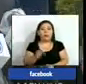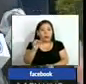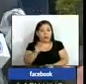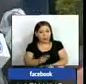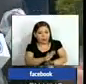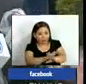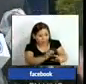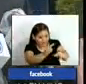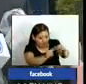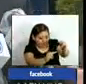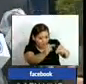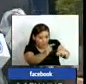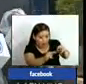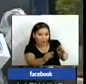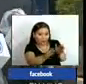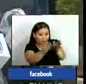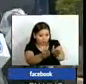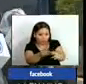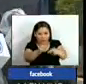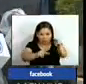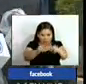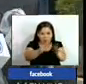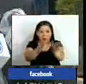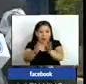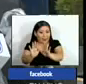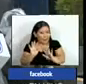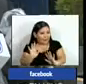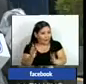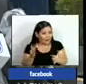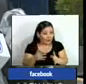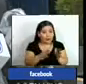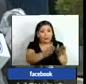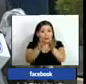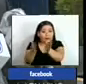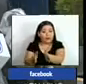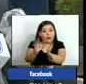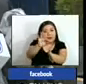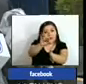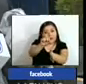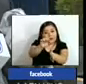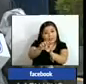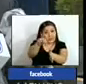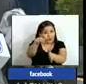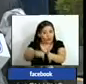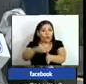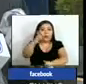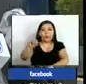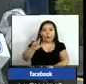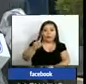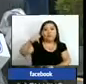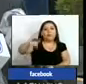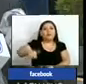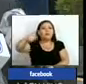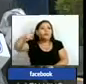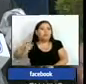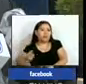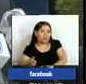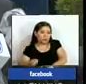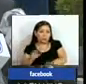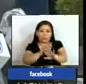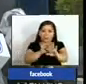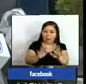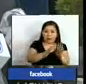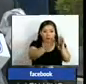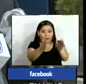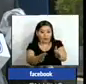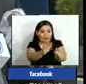terminando prácticamente las últimas etapas para poder habilitar la fase 2 este próximo mes de julio y tener con esto, entre la fase